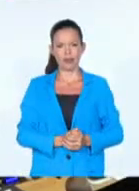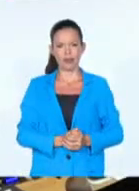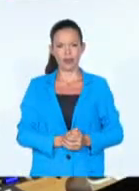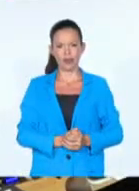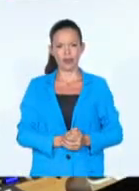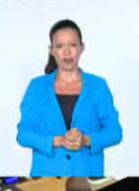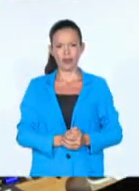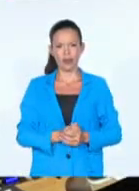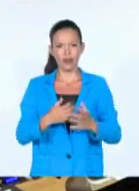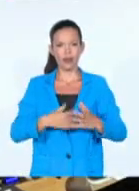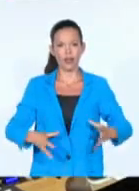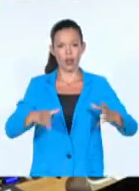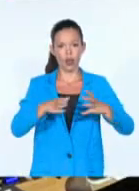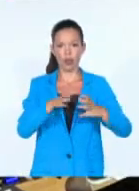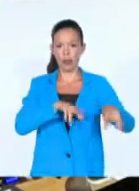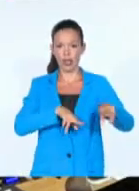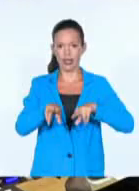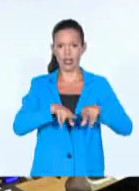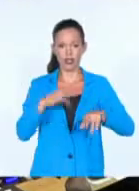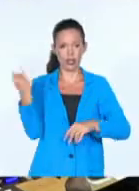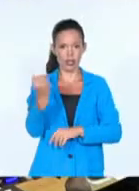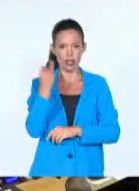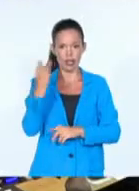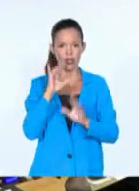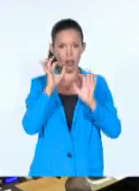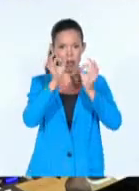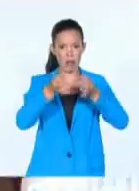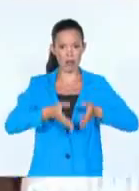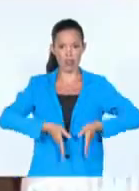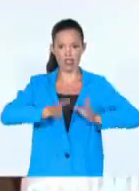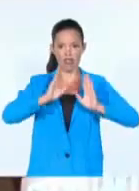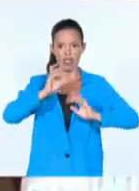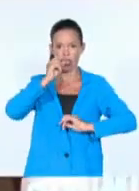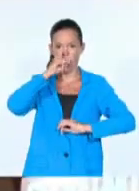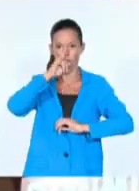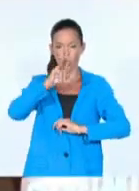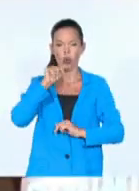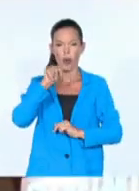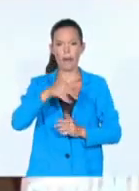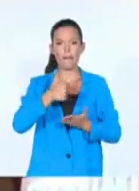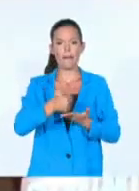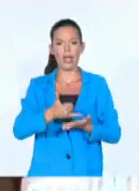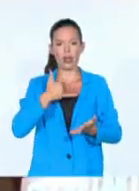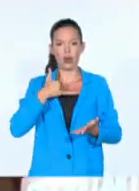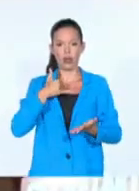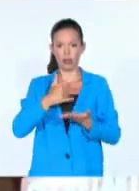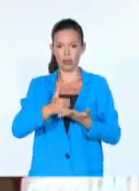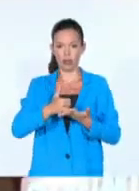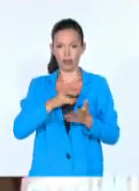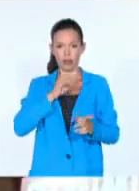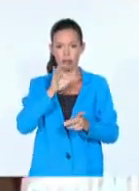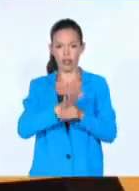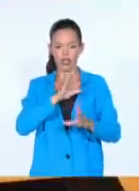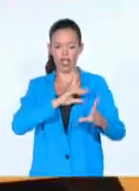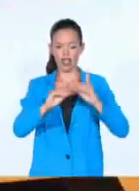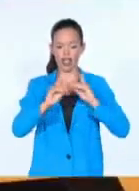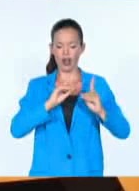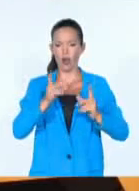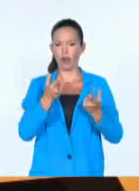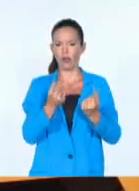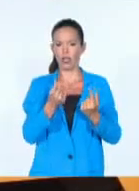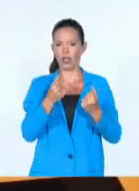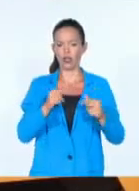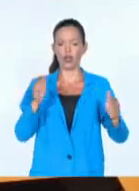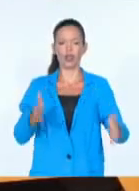Administración Fiduciaria Internacional, en el mismo edificio de Naciones Unidas, inició este miércoles el diálogo de alto nivel sobre financiación para el